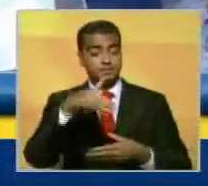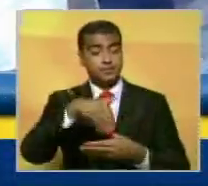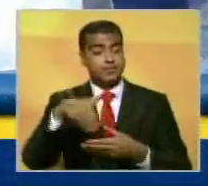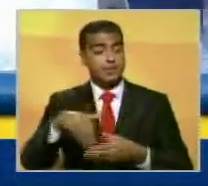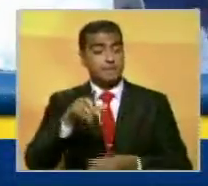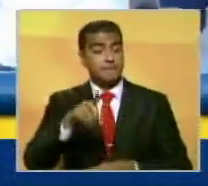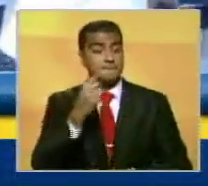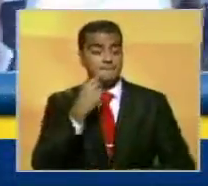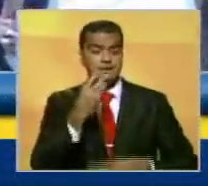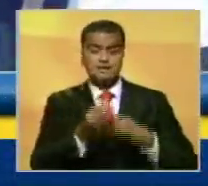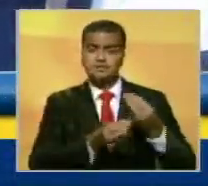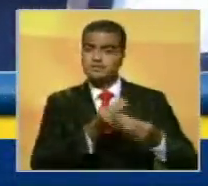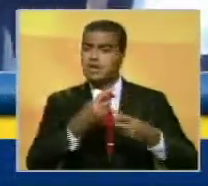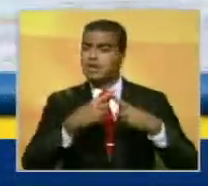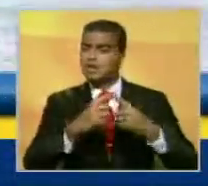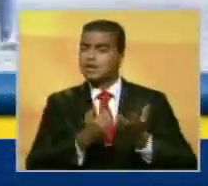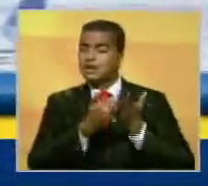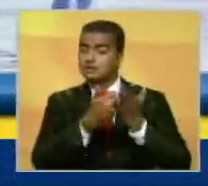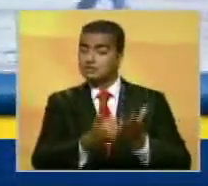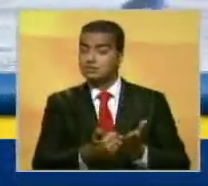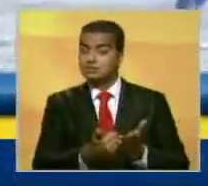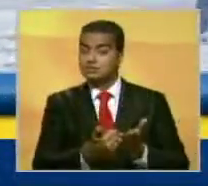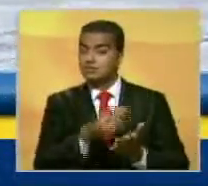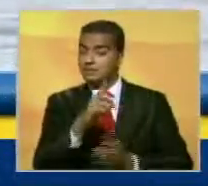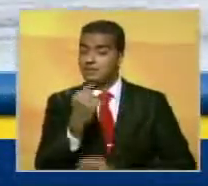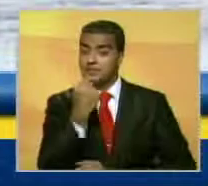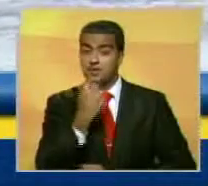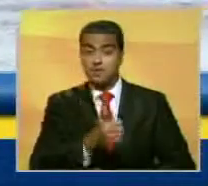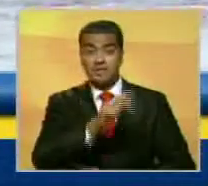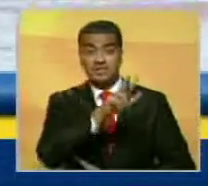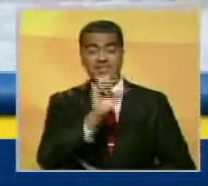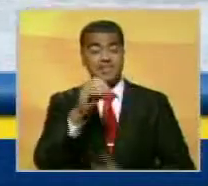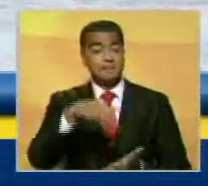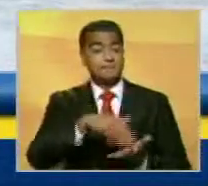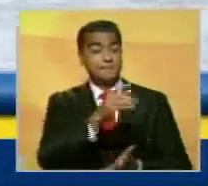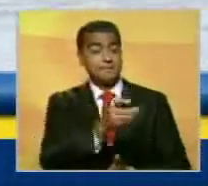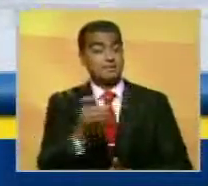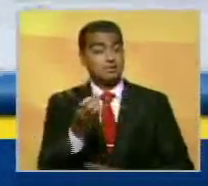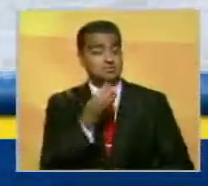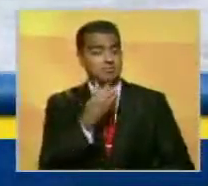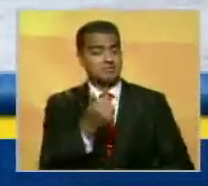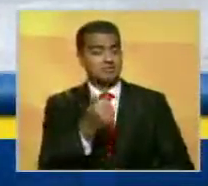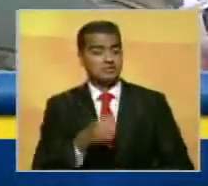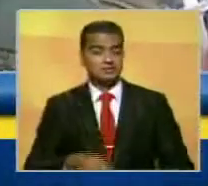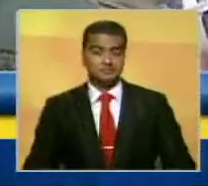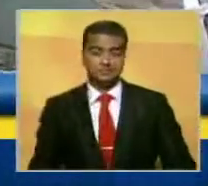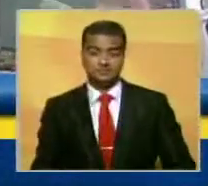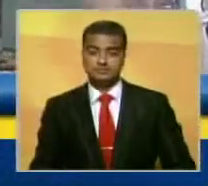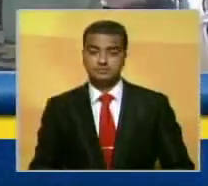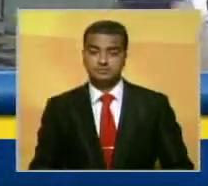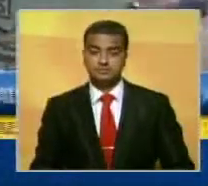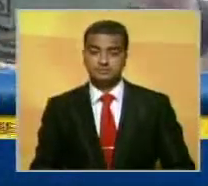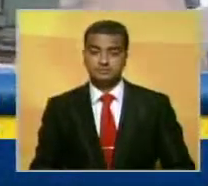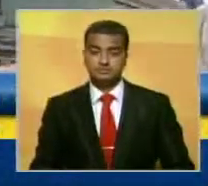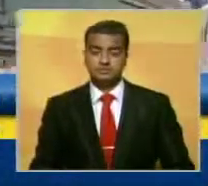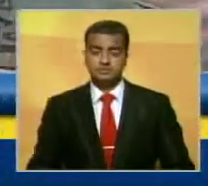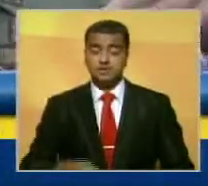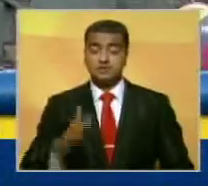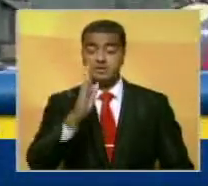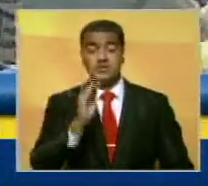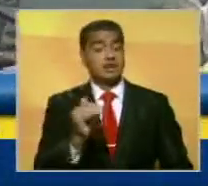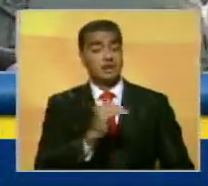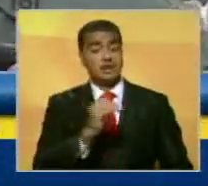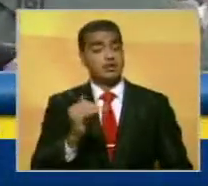realizada en el sector cruz verde del municipio miranda señaló que más de 30 mil personas se vieron beneficiadas aquí vienen de la cruz verde